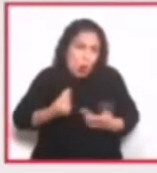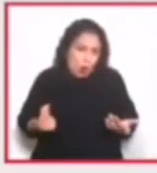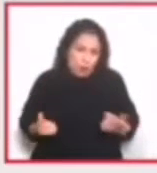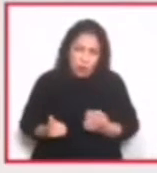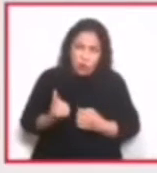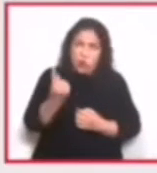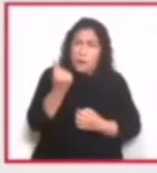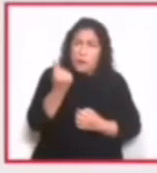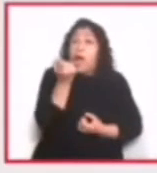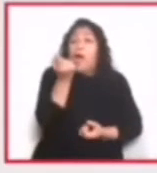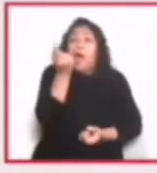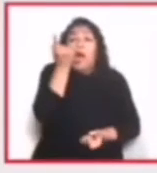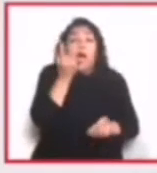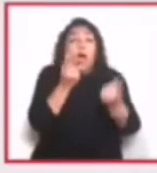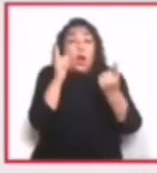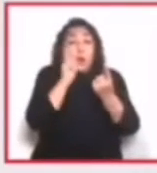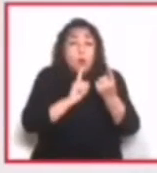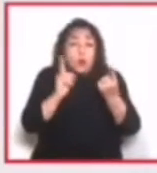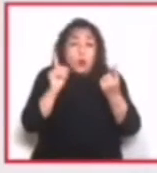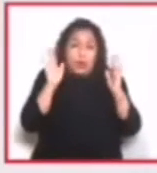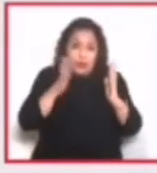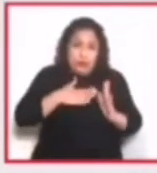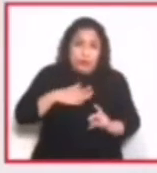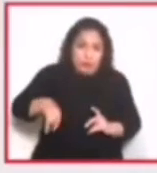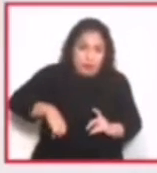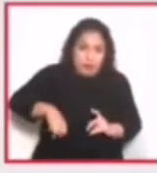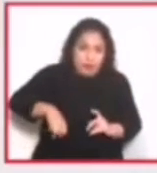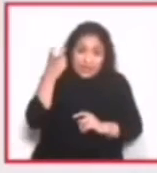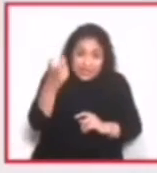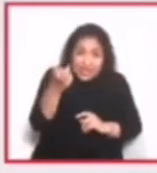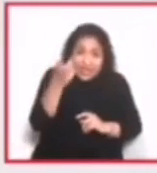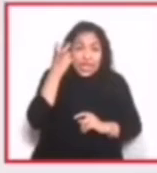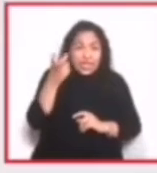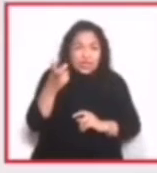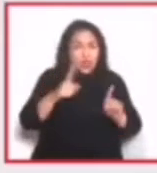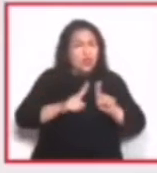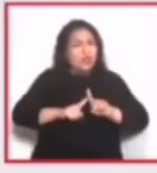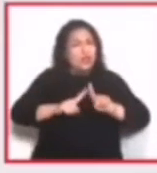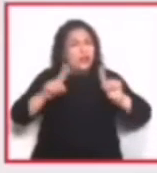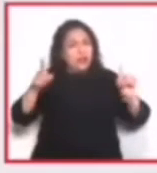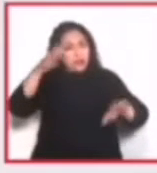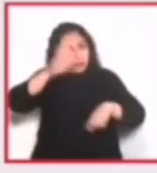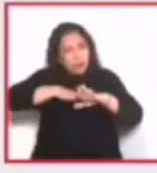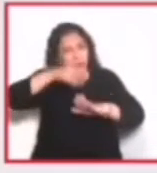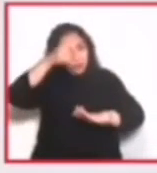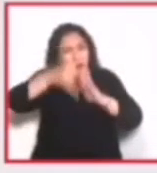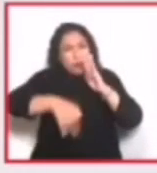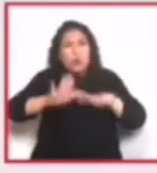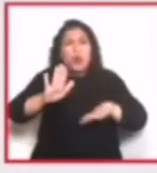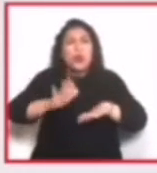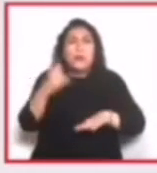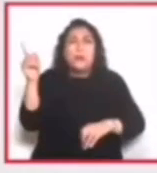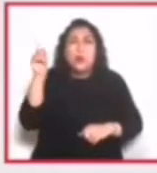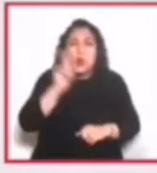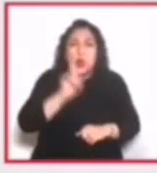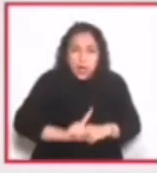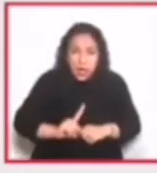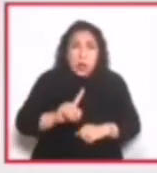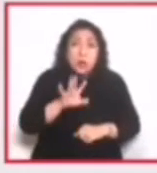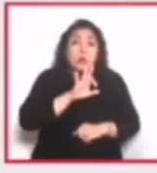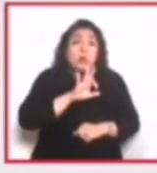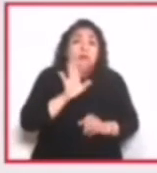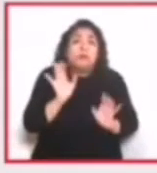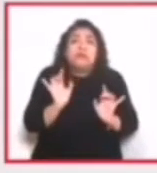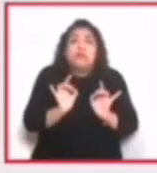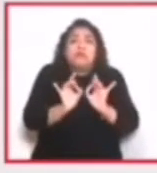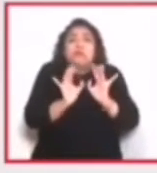muy pocas mujeres. A mí me interesaba mucho precisamente distinguir y profundizar en por qué una mujer, o qué pudo haber pasado en